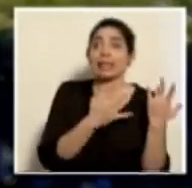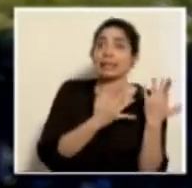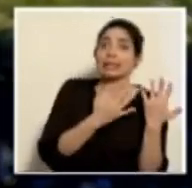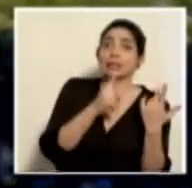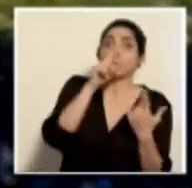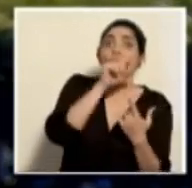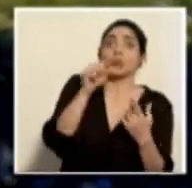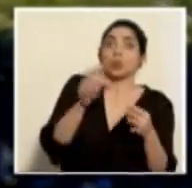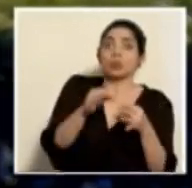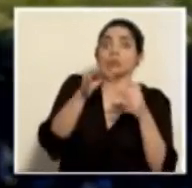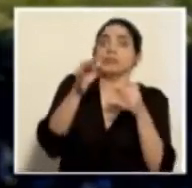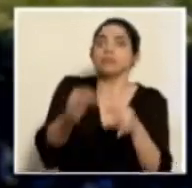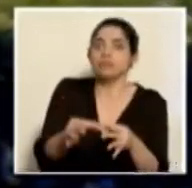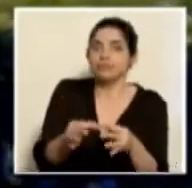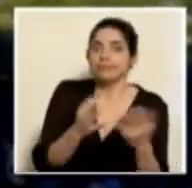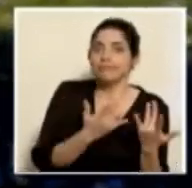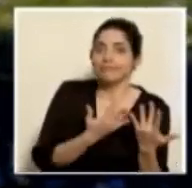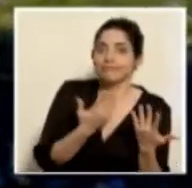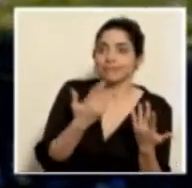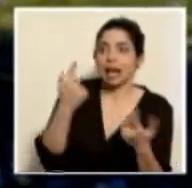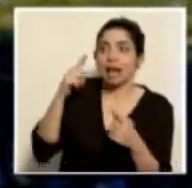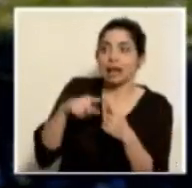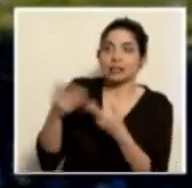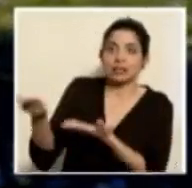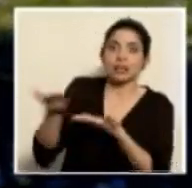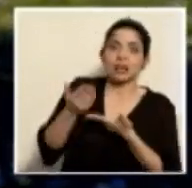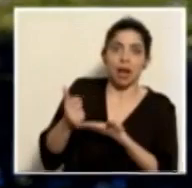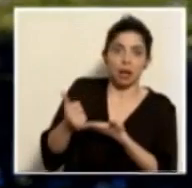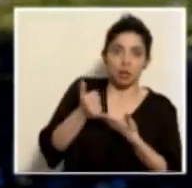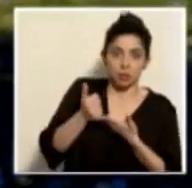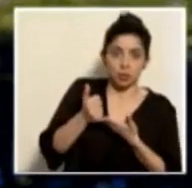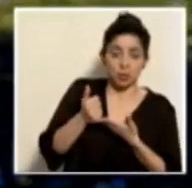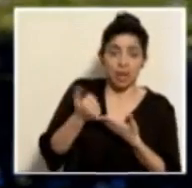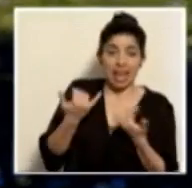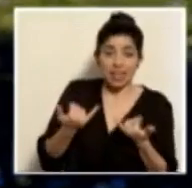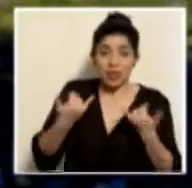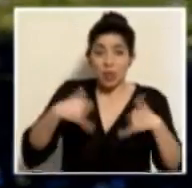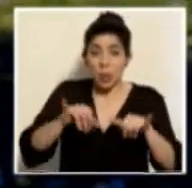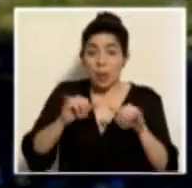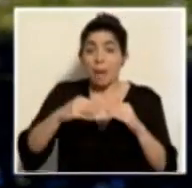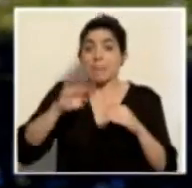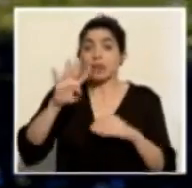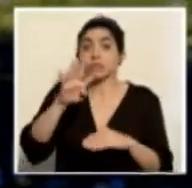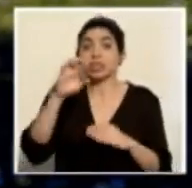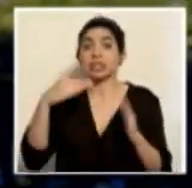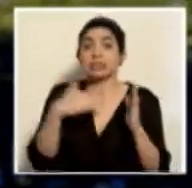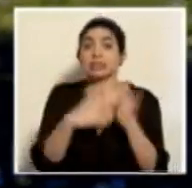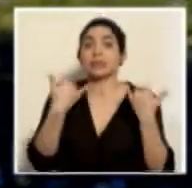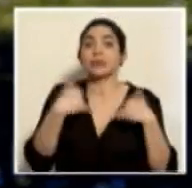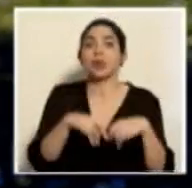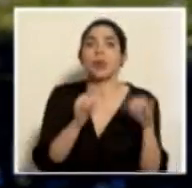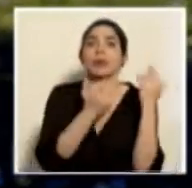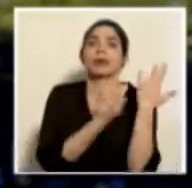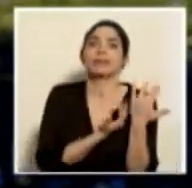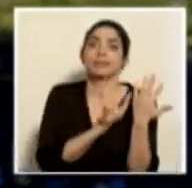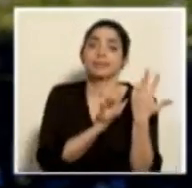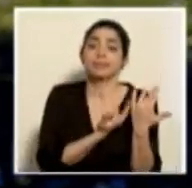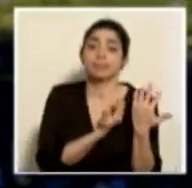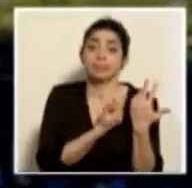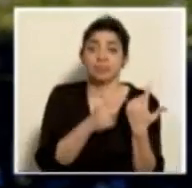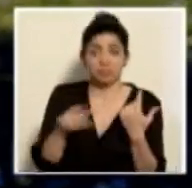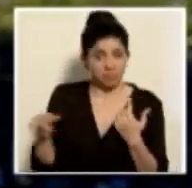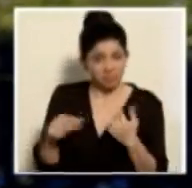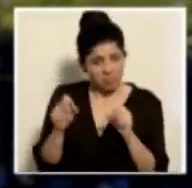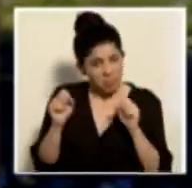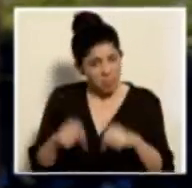semana más y posible más días para que esa ayuda llegue. Y todavía hay más de 400,000 que están esperando una respuesta. ¿Se tiene la